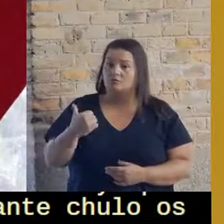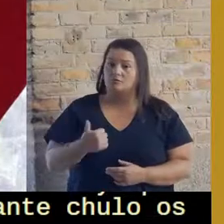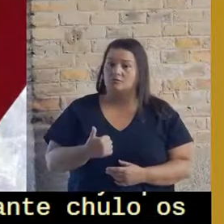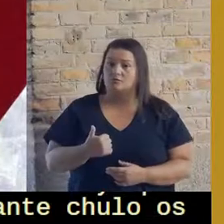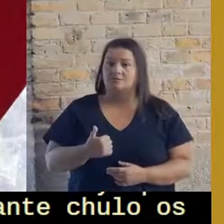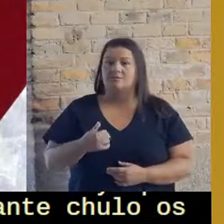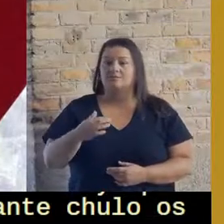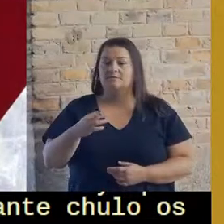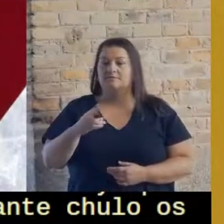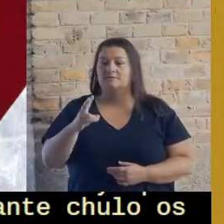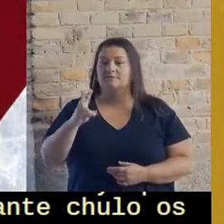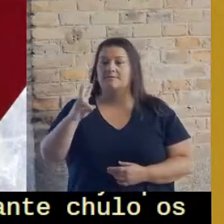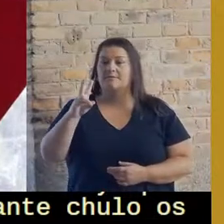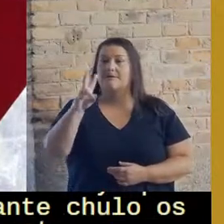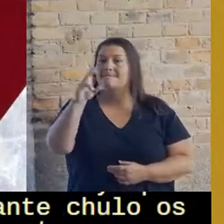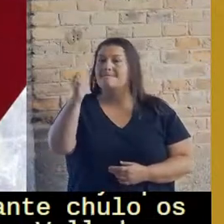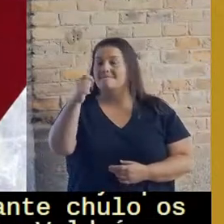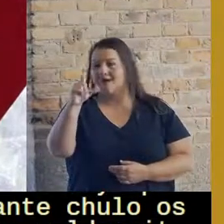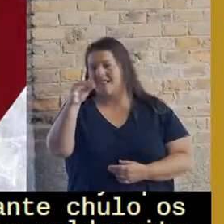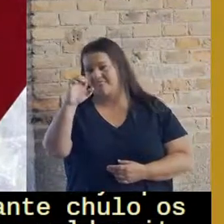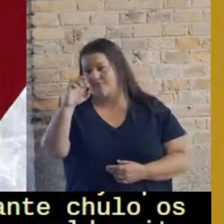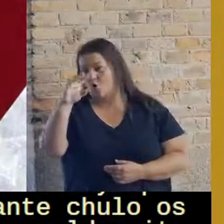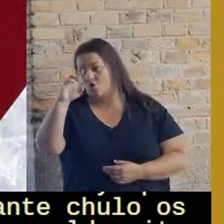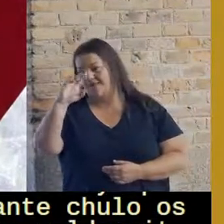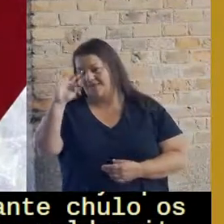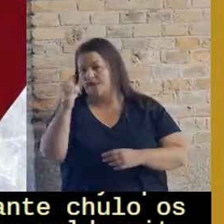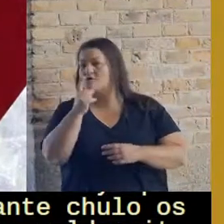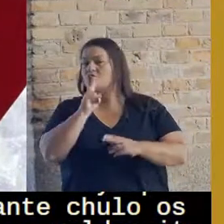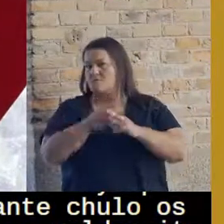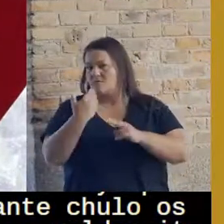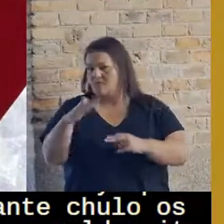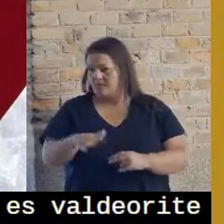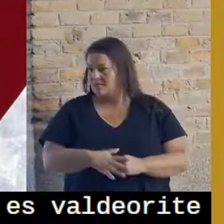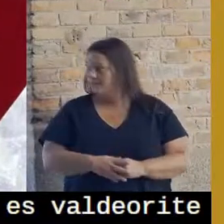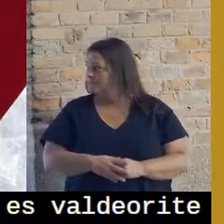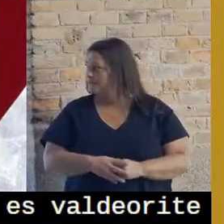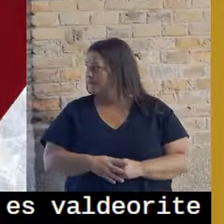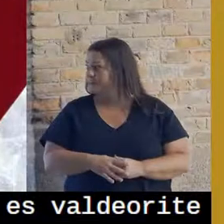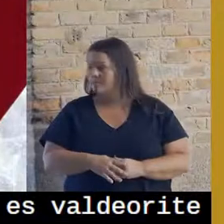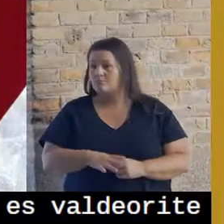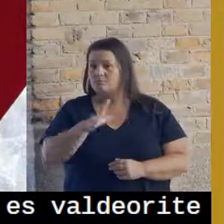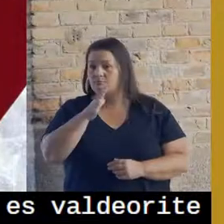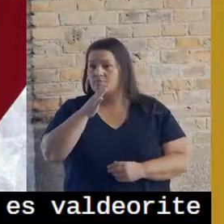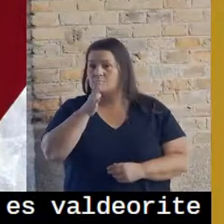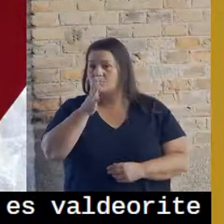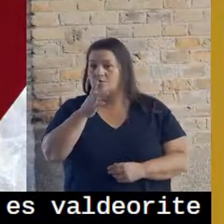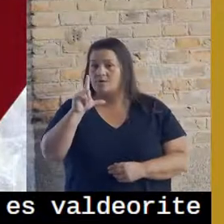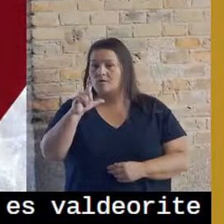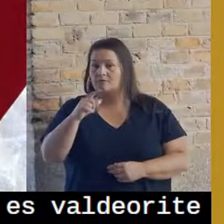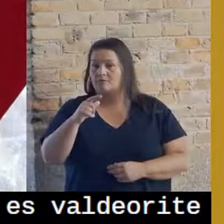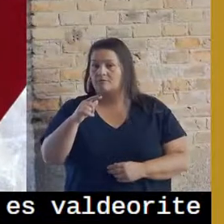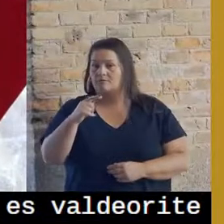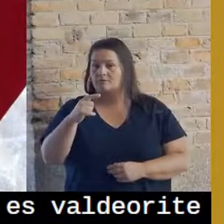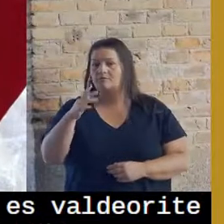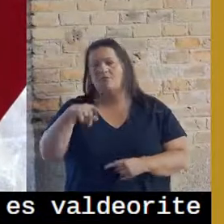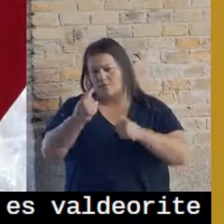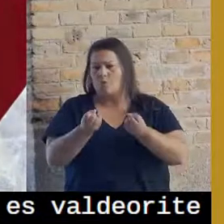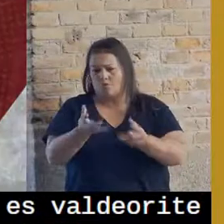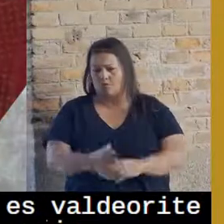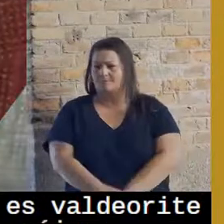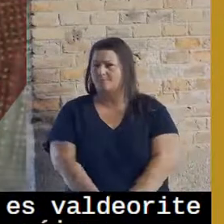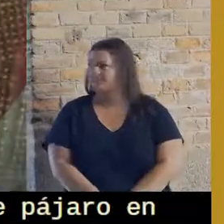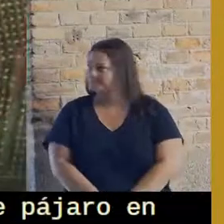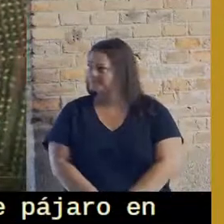es valdeorite no es labite Es valdeorite que no s labite Manuel laborit eso de